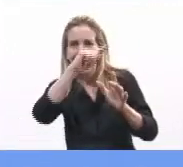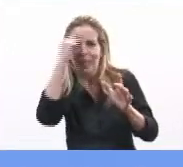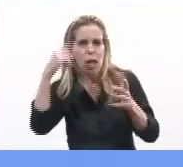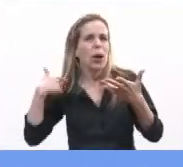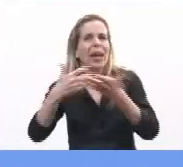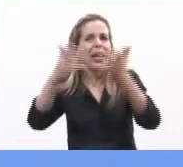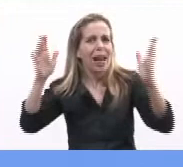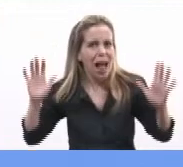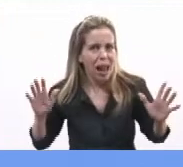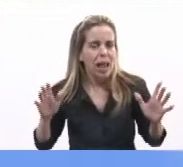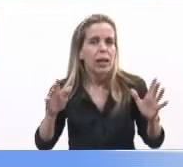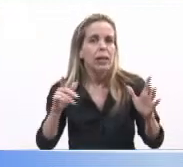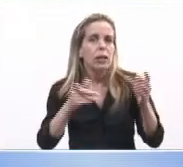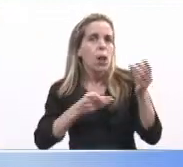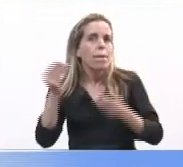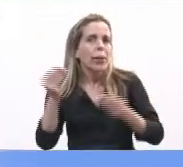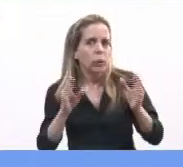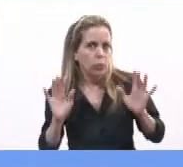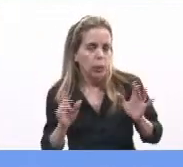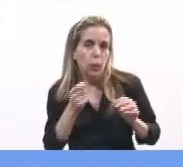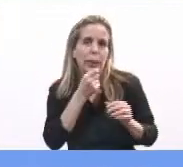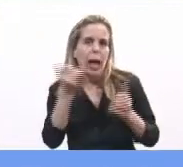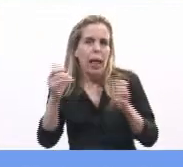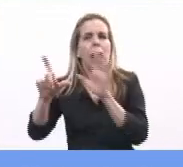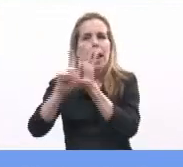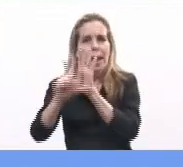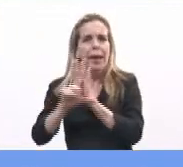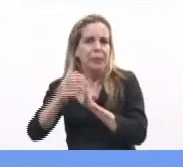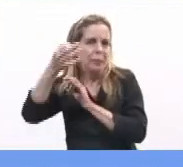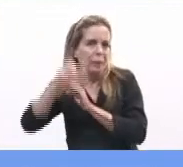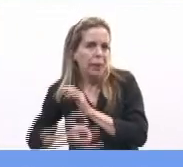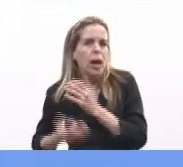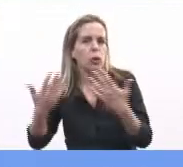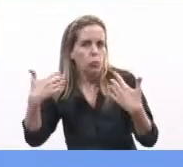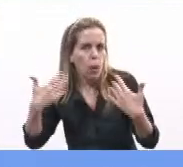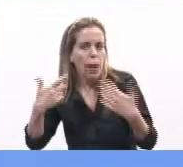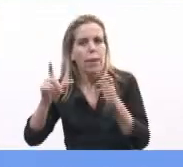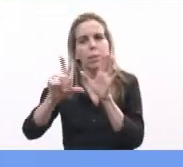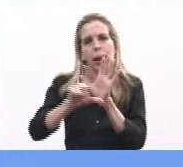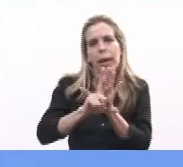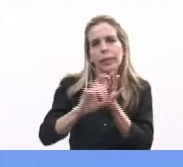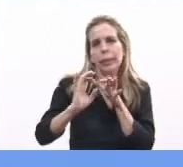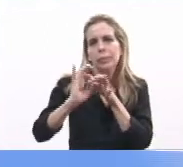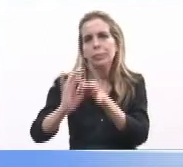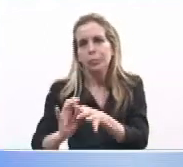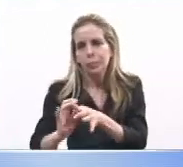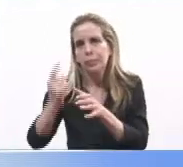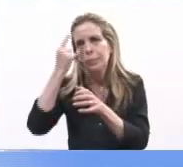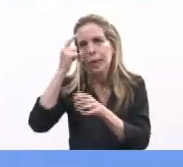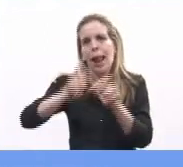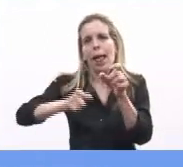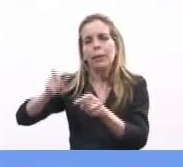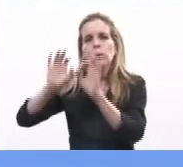parte podemos tener las mejores leyes que tienen que ver con con que nuestra población sepa